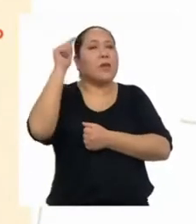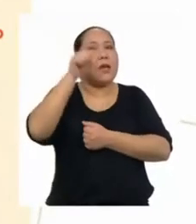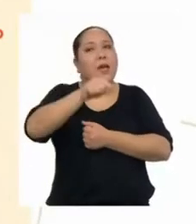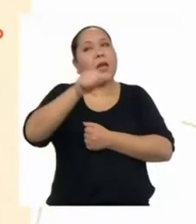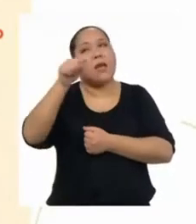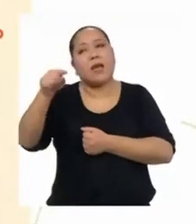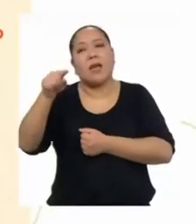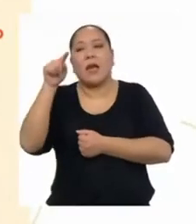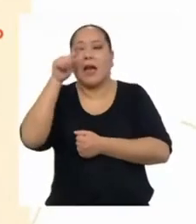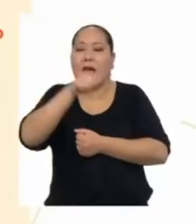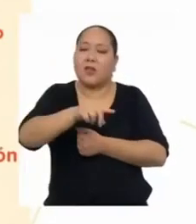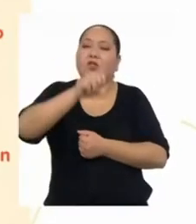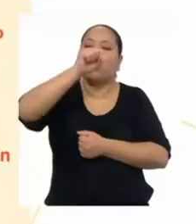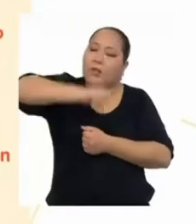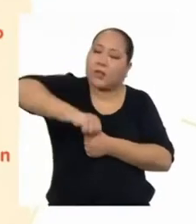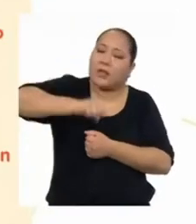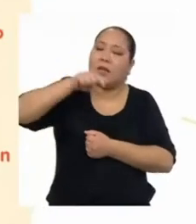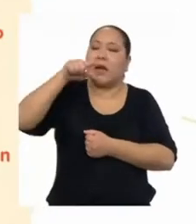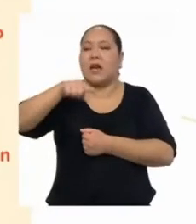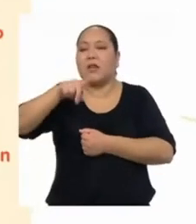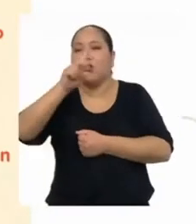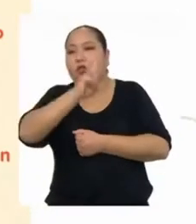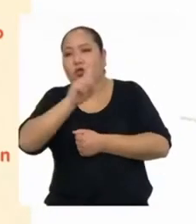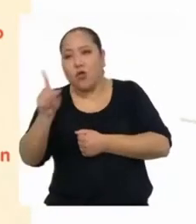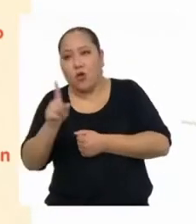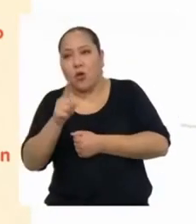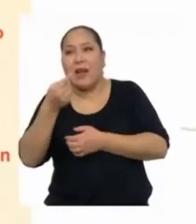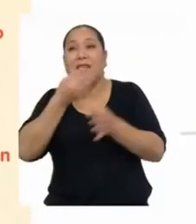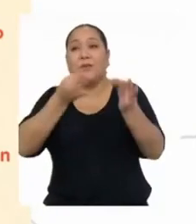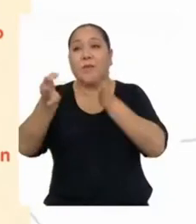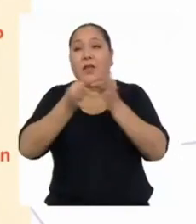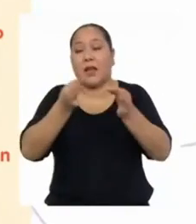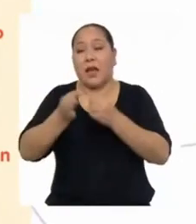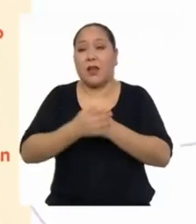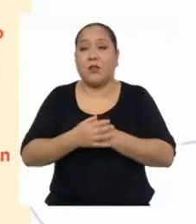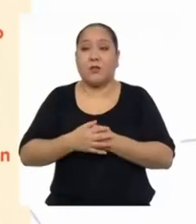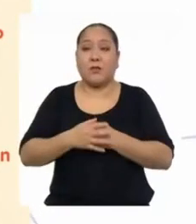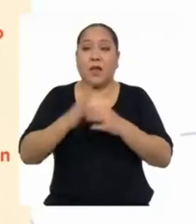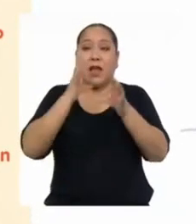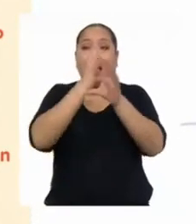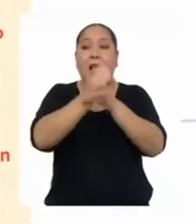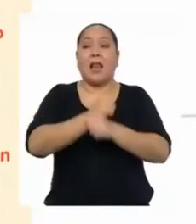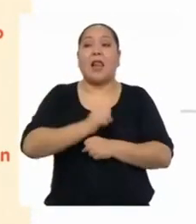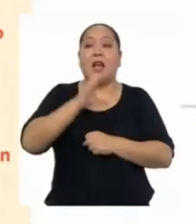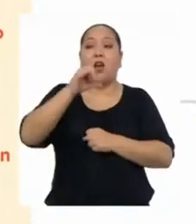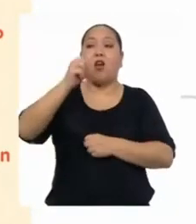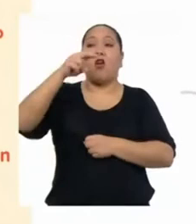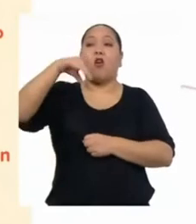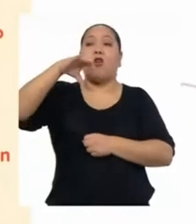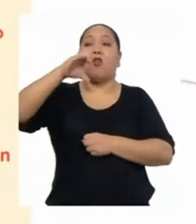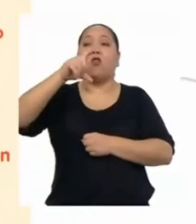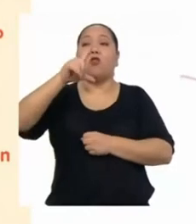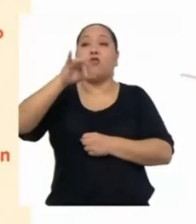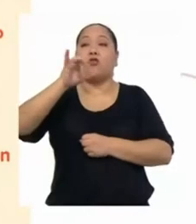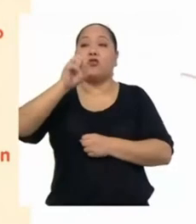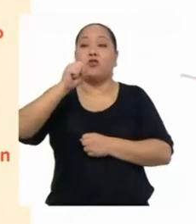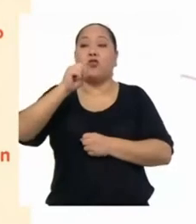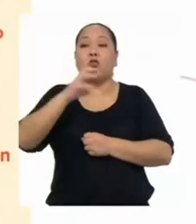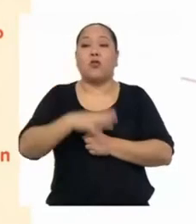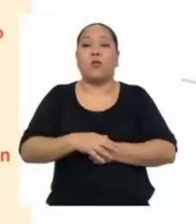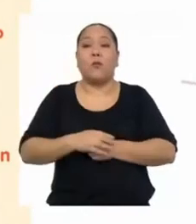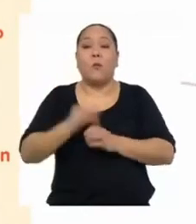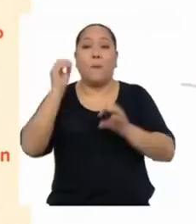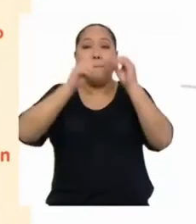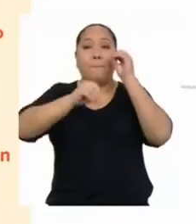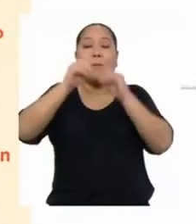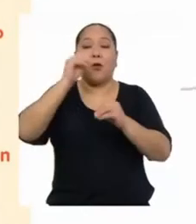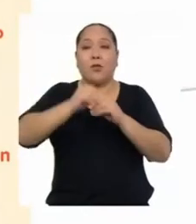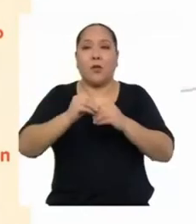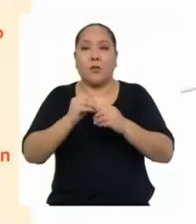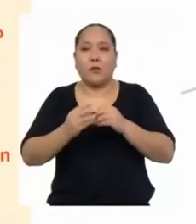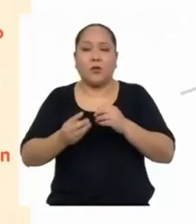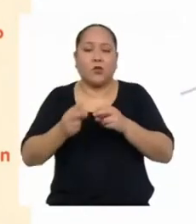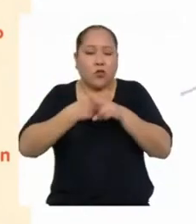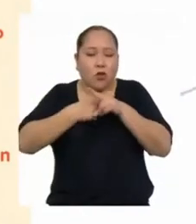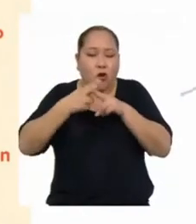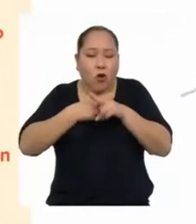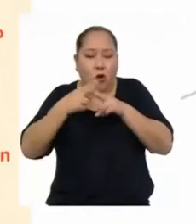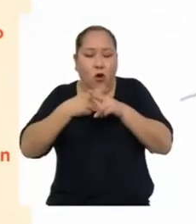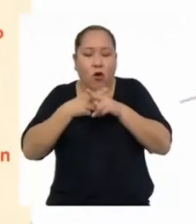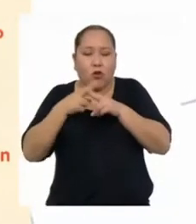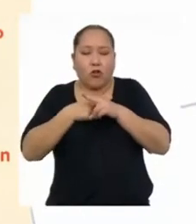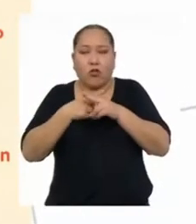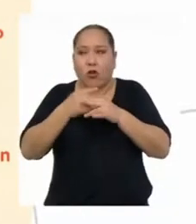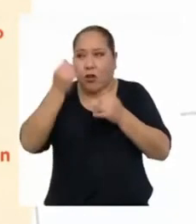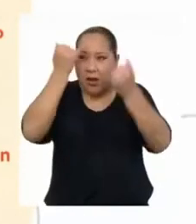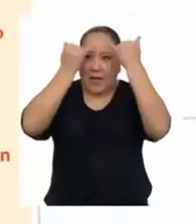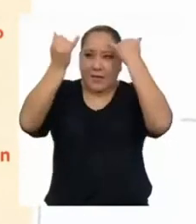cual forma. En la conclusión, reforzamos de manera breve las